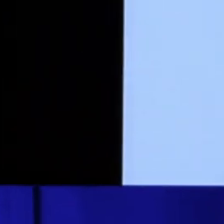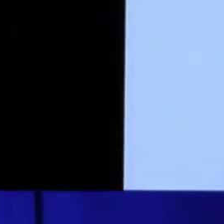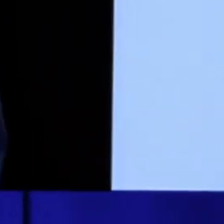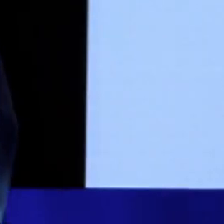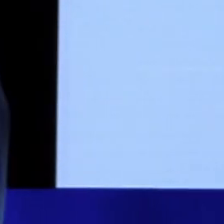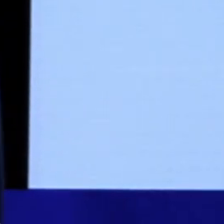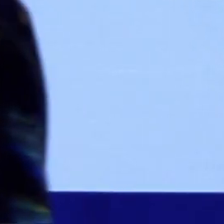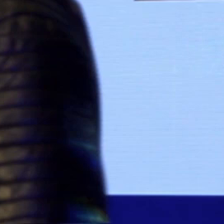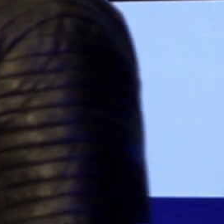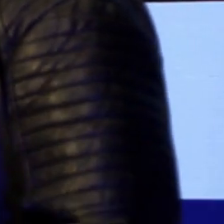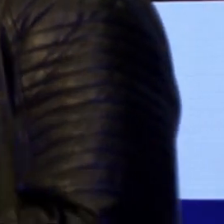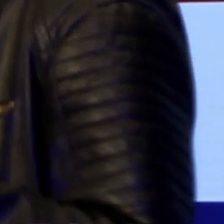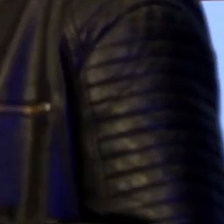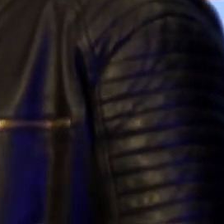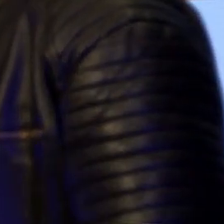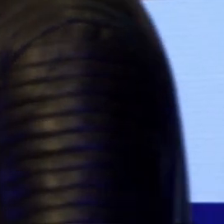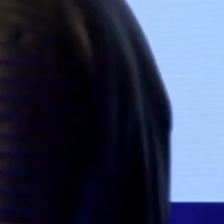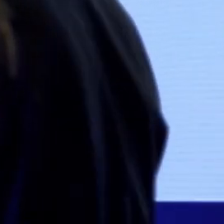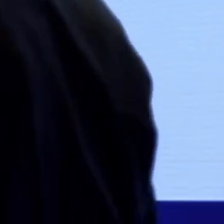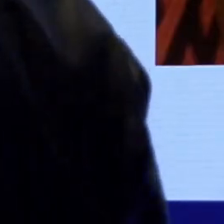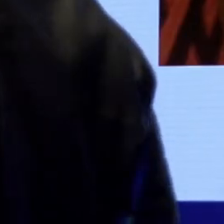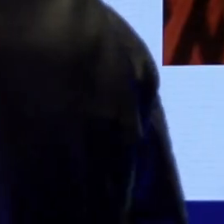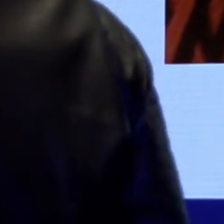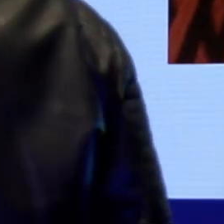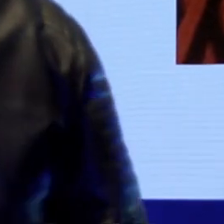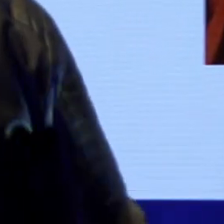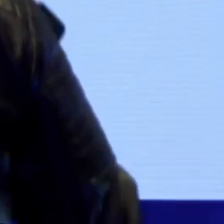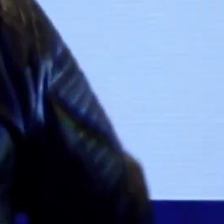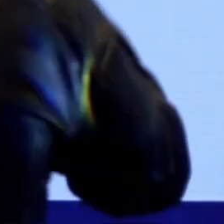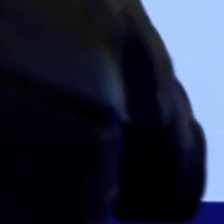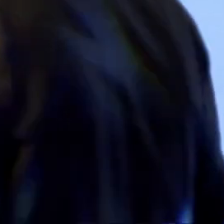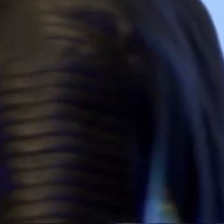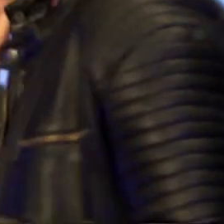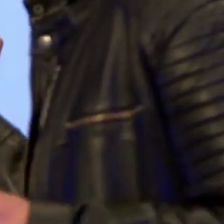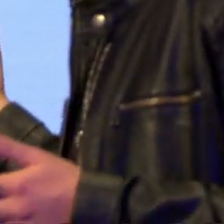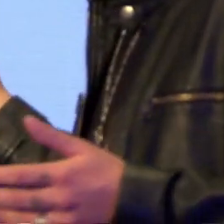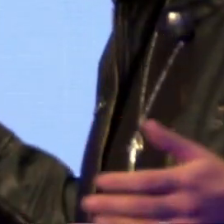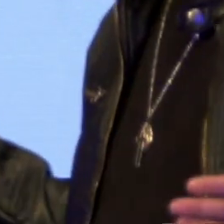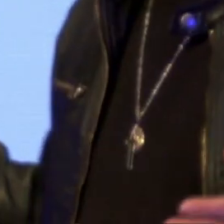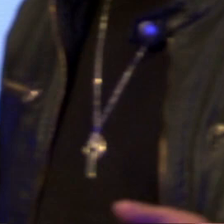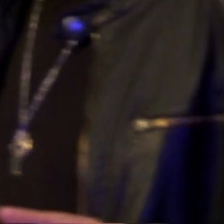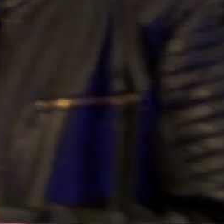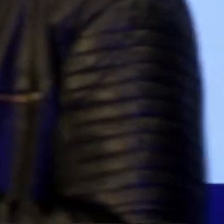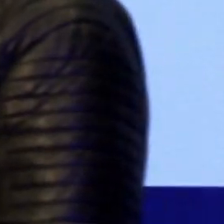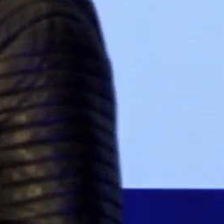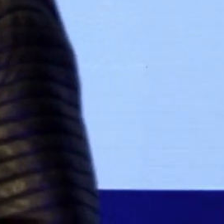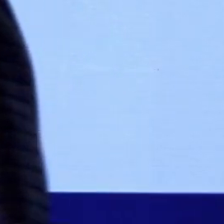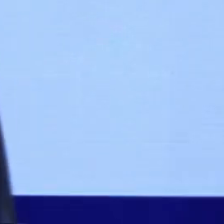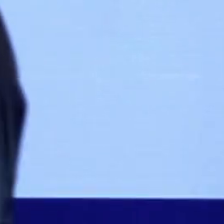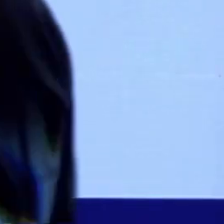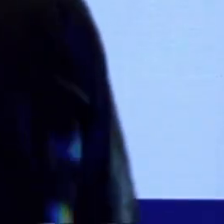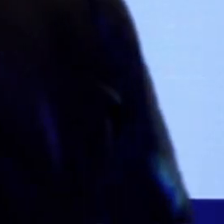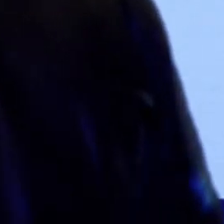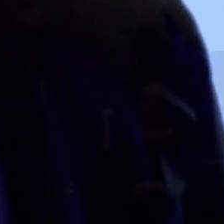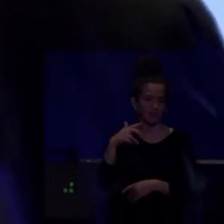como estoy ahora y que ha pasado entre mediano esto era mi habitación en madrid esa la gata de mis